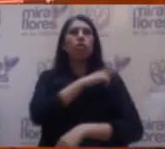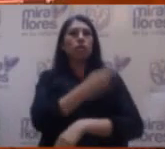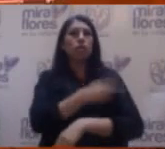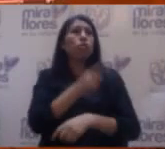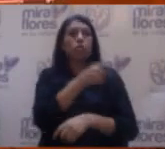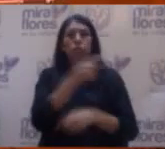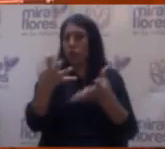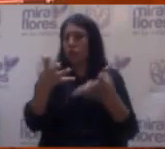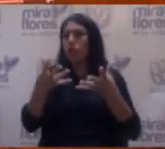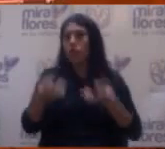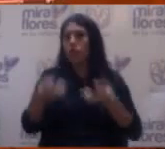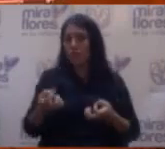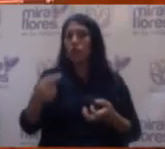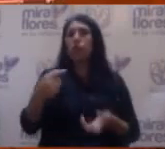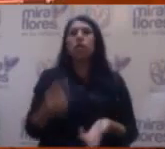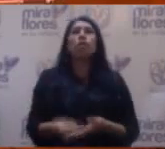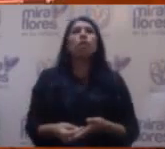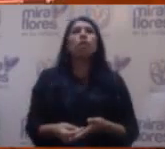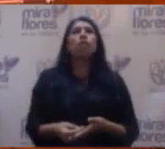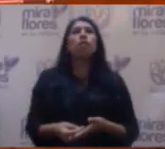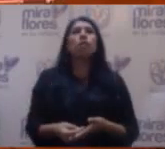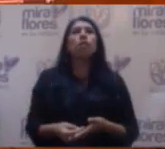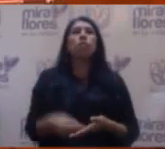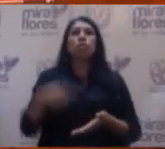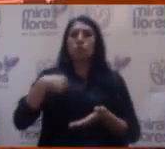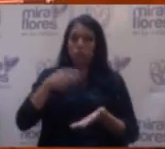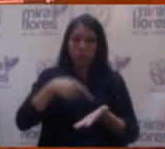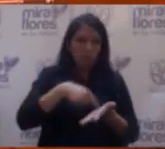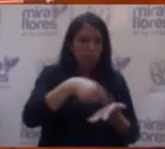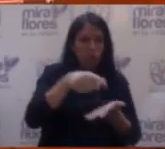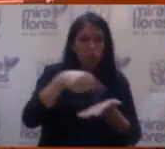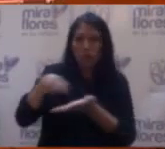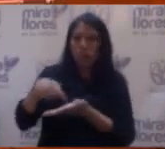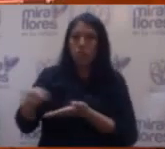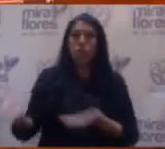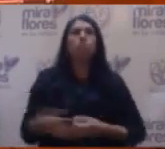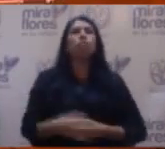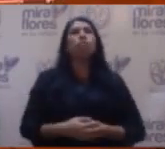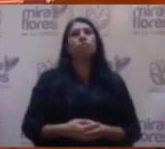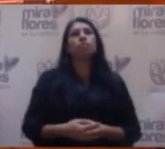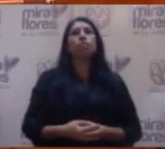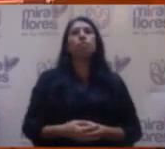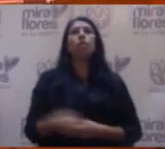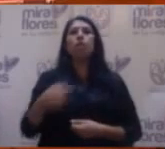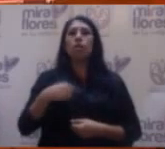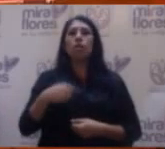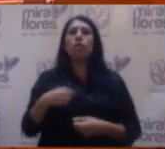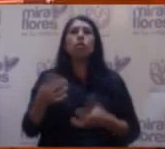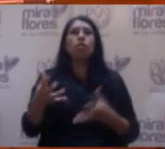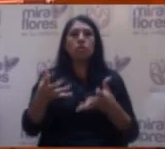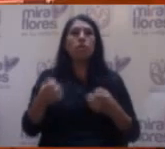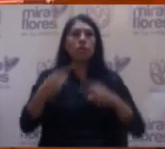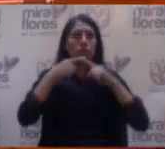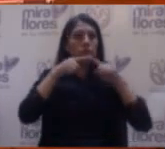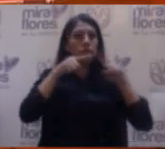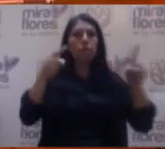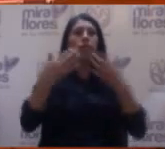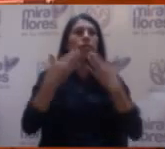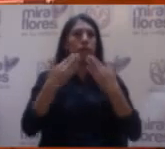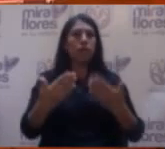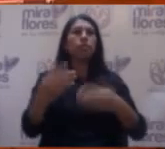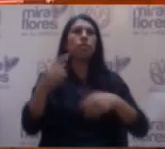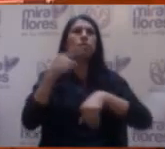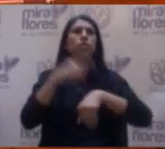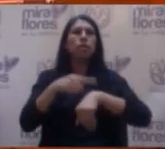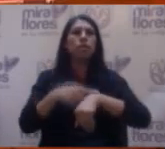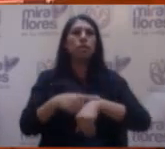quieren en el momento que ustedes estimen pertinente yo se los puedo proporcionar. Eso es lo que yo quería informar. Muchas gracias por el